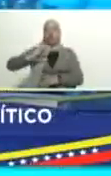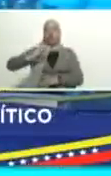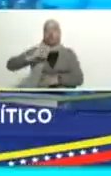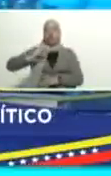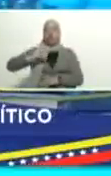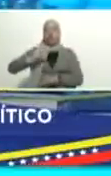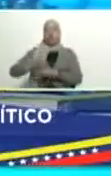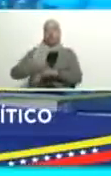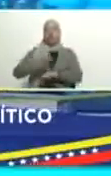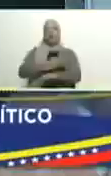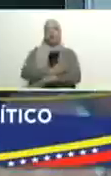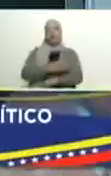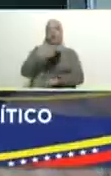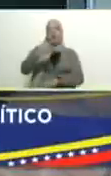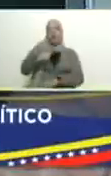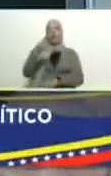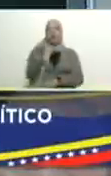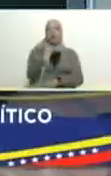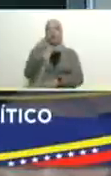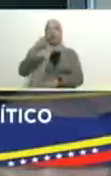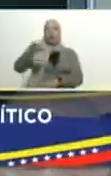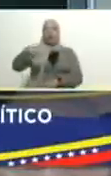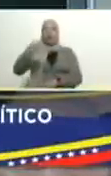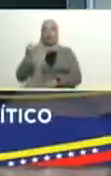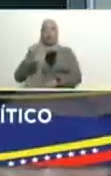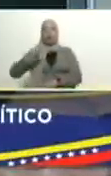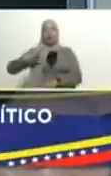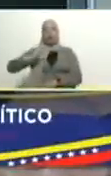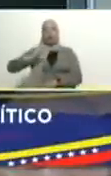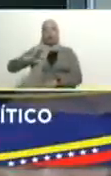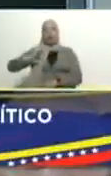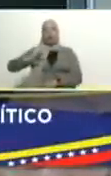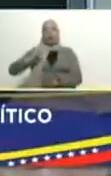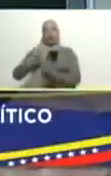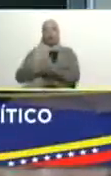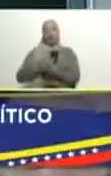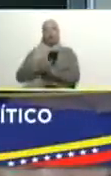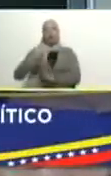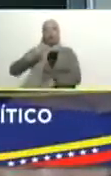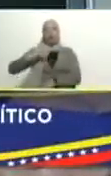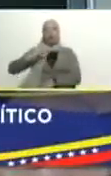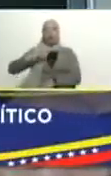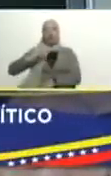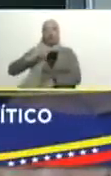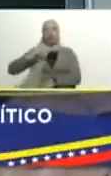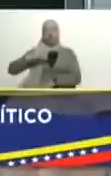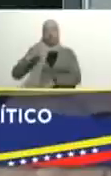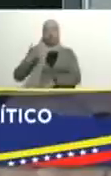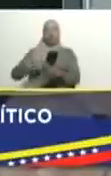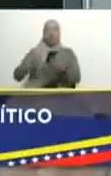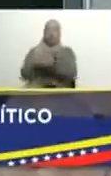antigua PTJ, hoy Cuerpo de Investigaciones Científicas, Penales y Criminalísticas, Douglas Rico.